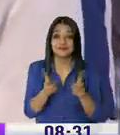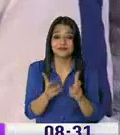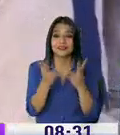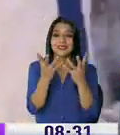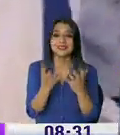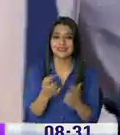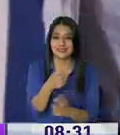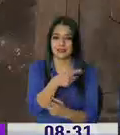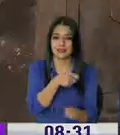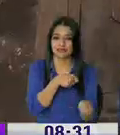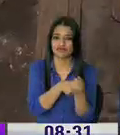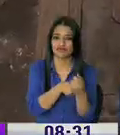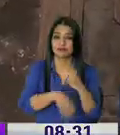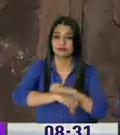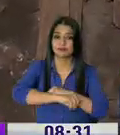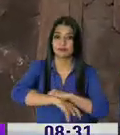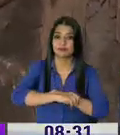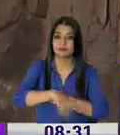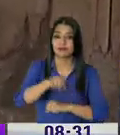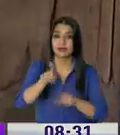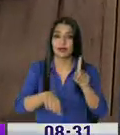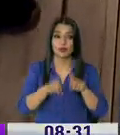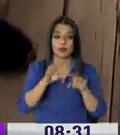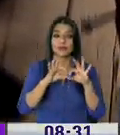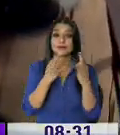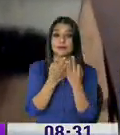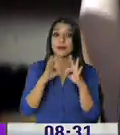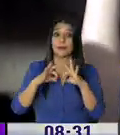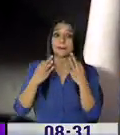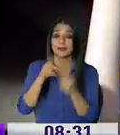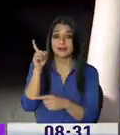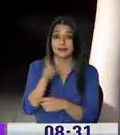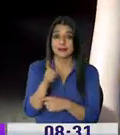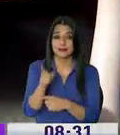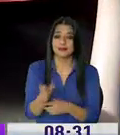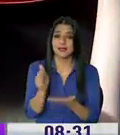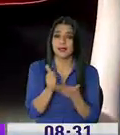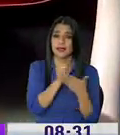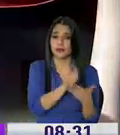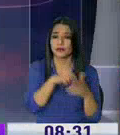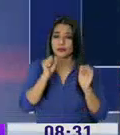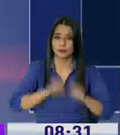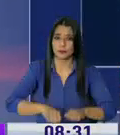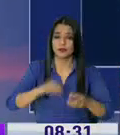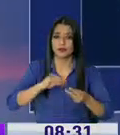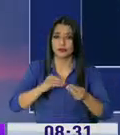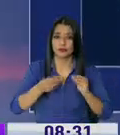parte de esta campaña y ayudar a otras familias que lo necesitan, puede comunicarse al número